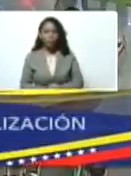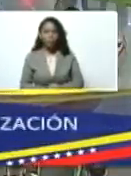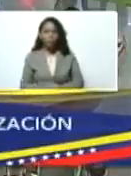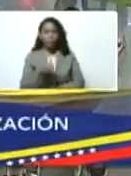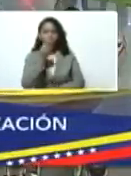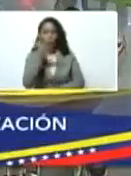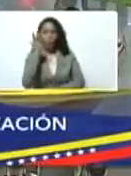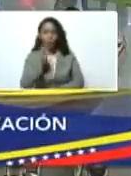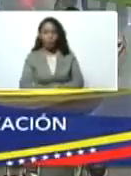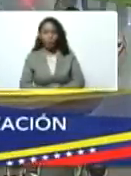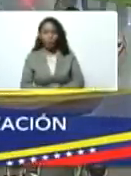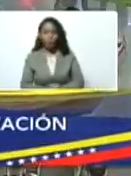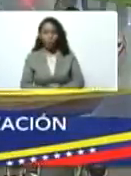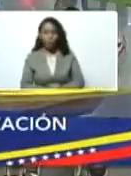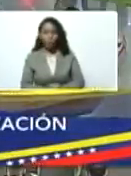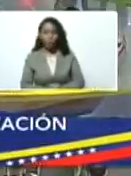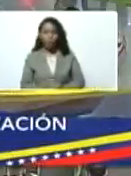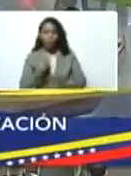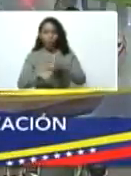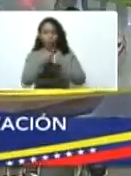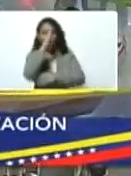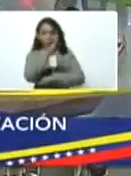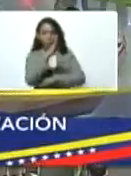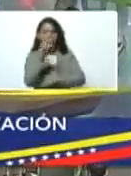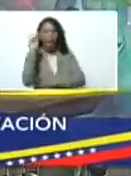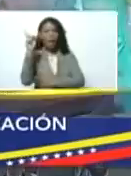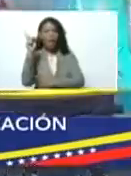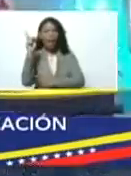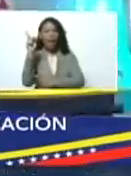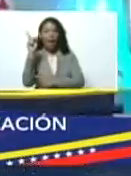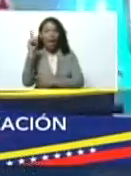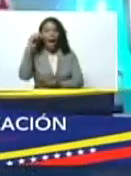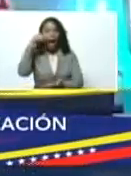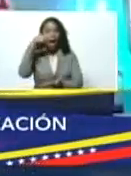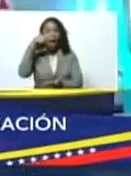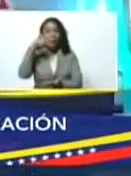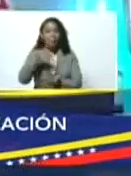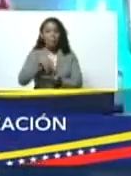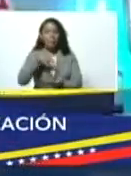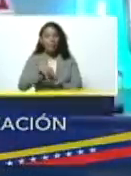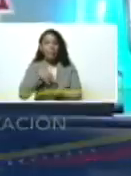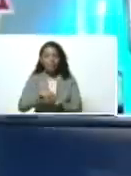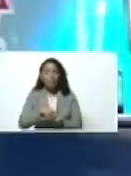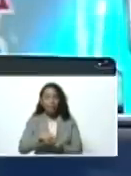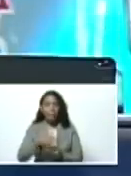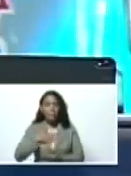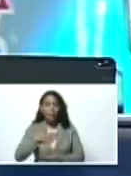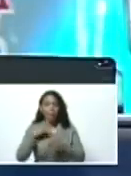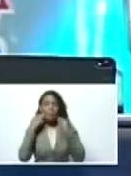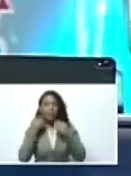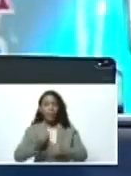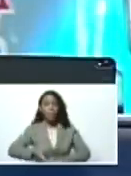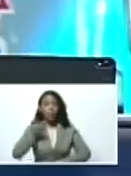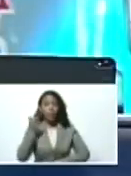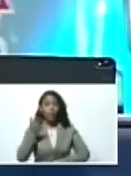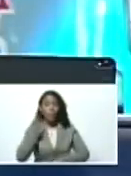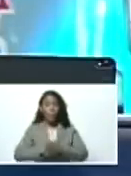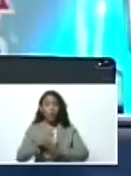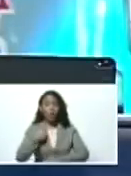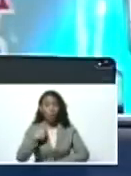Bueno, vámonos directo a Puerto Cabello para ver una experiencia bien importante. Porque yo les digo a